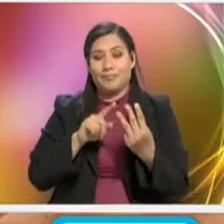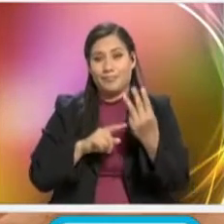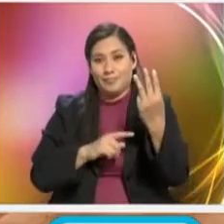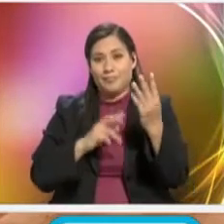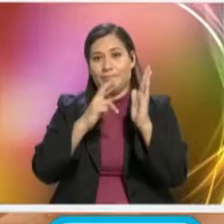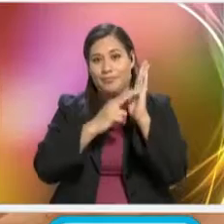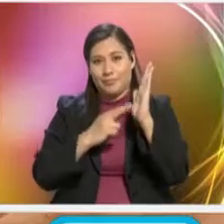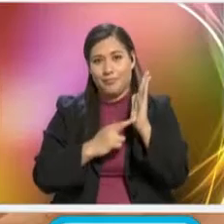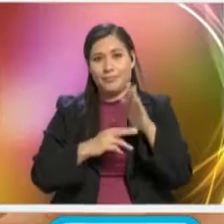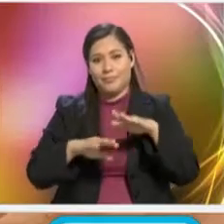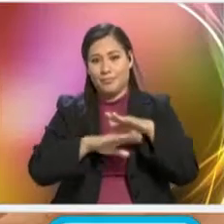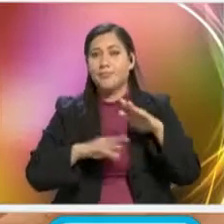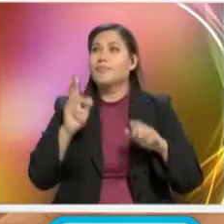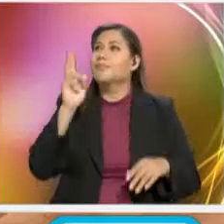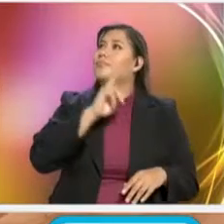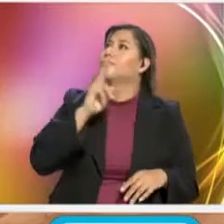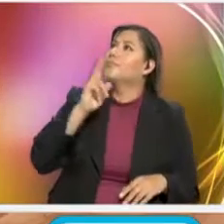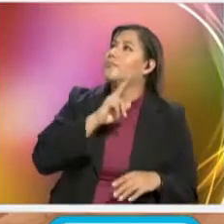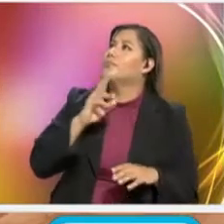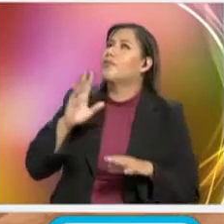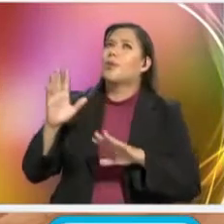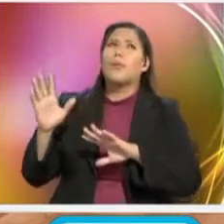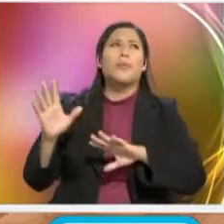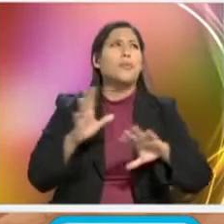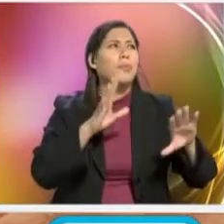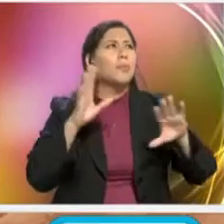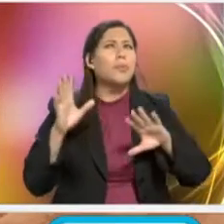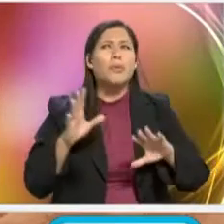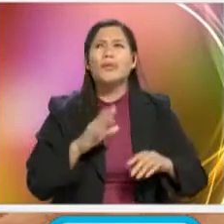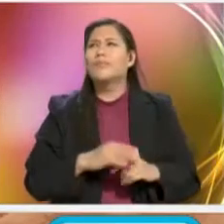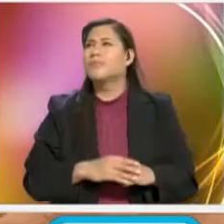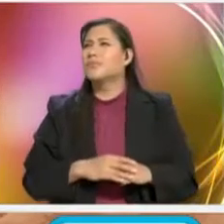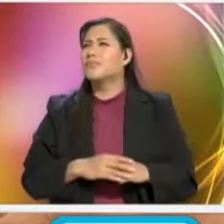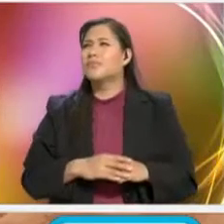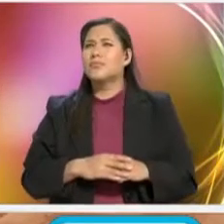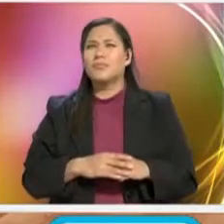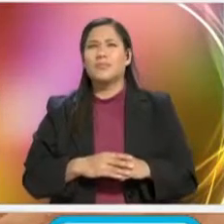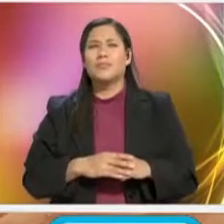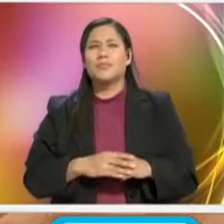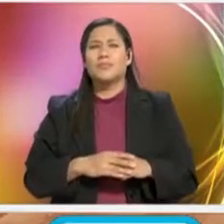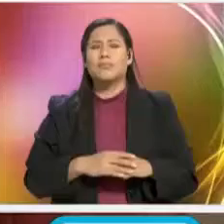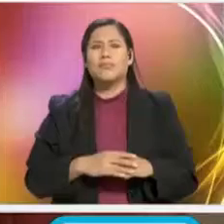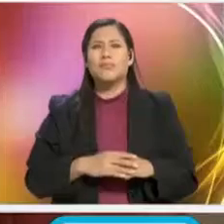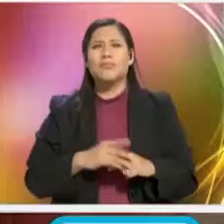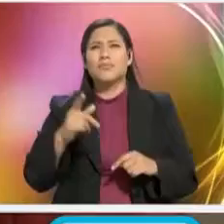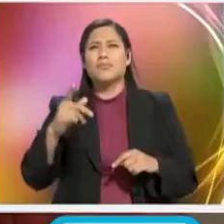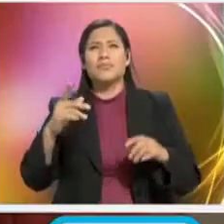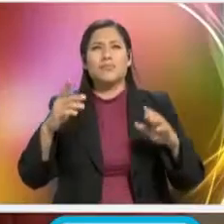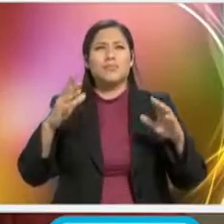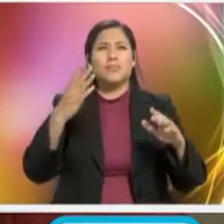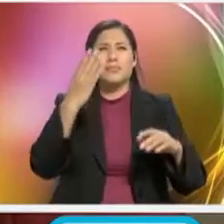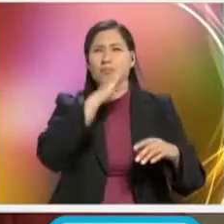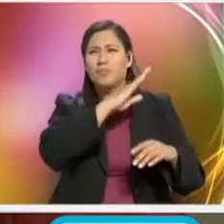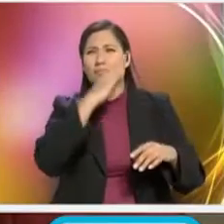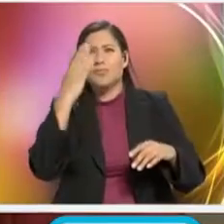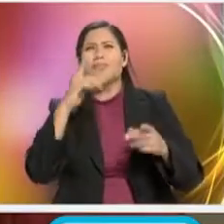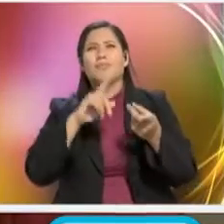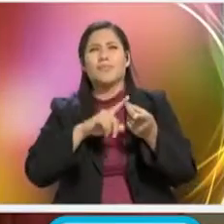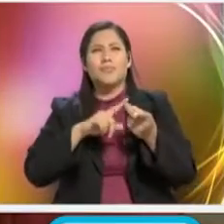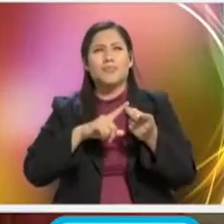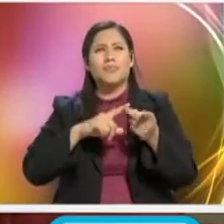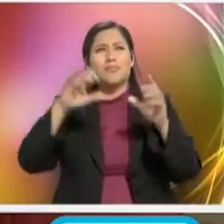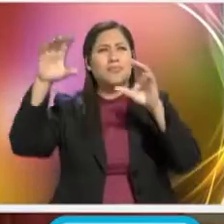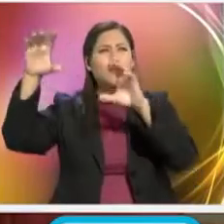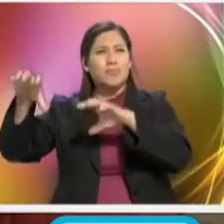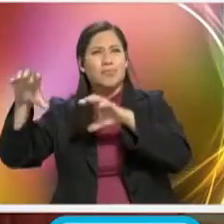Sí. Mira por dónde viene el viento, ¿no? Claro. Mira en dónde está la temperatura variando, ¿no? Y en donde varía justamente